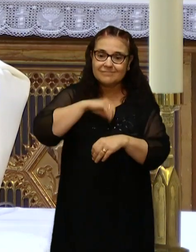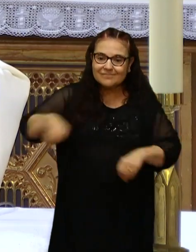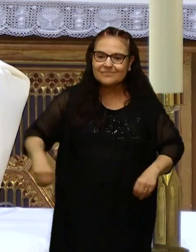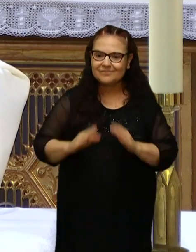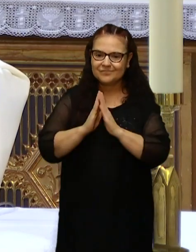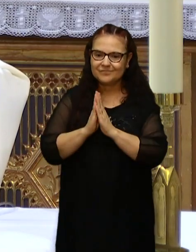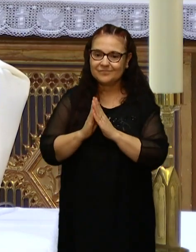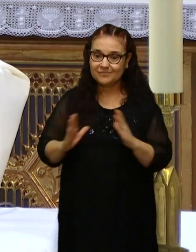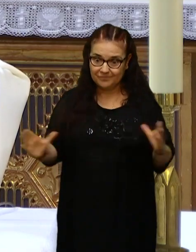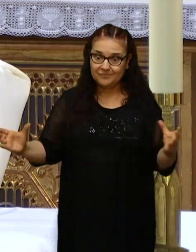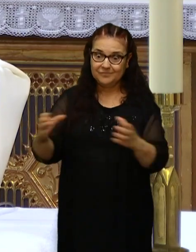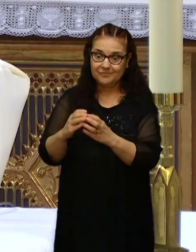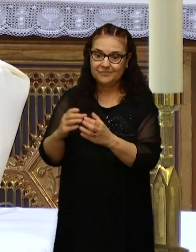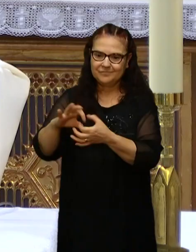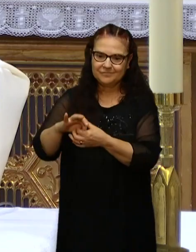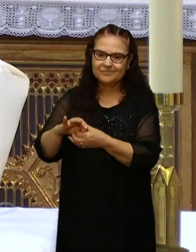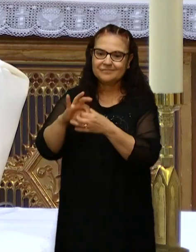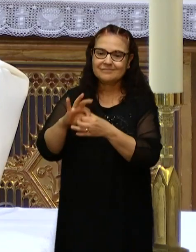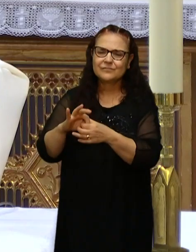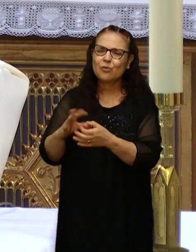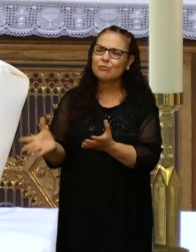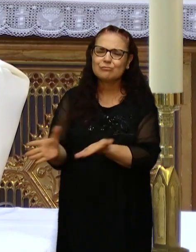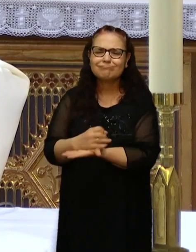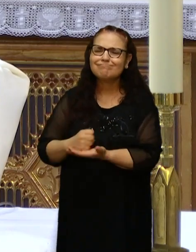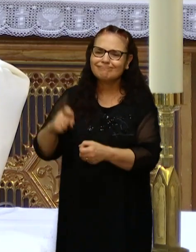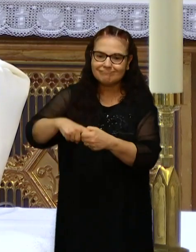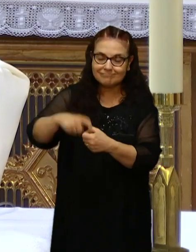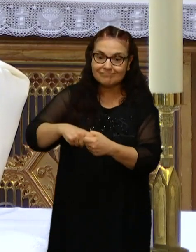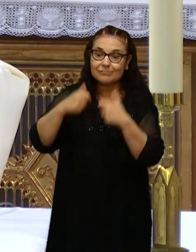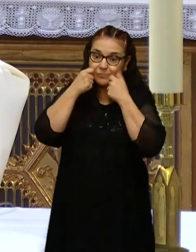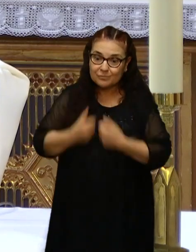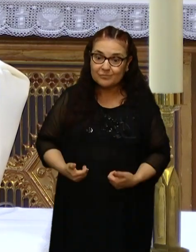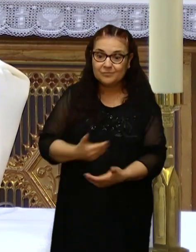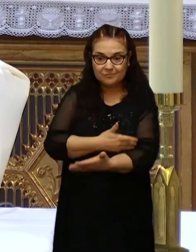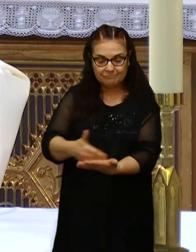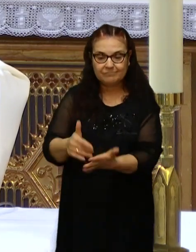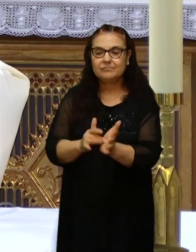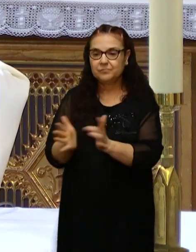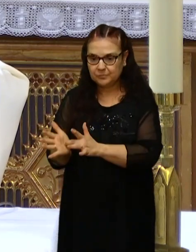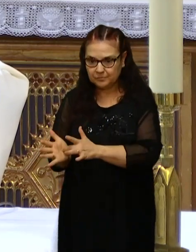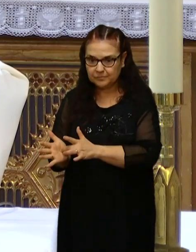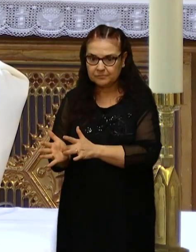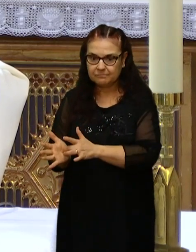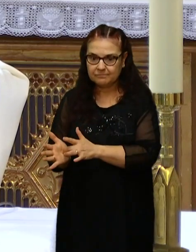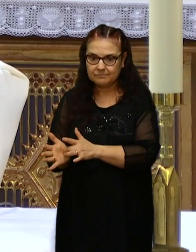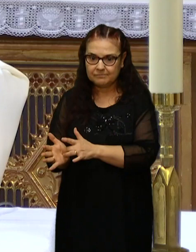Espíritu Santo congregue en la unidad a cuantos participamos del cuerpo y la sangre de Cristo.